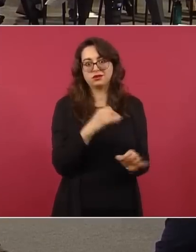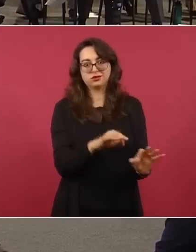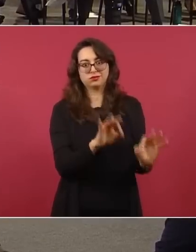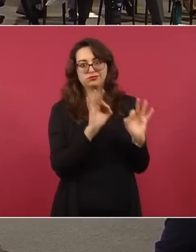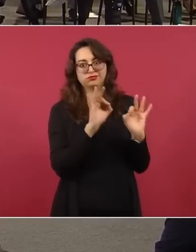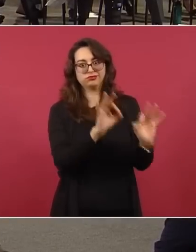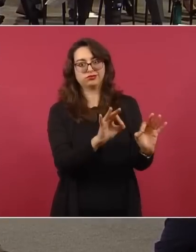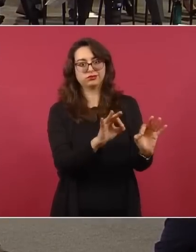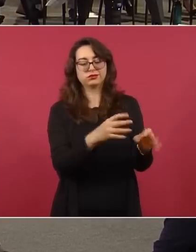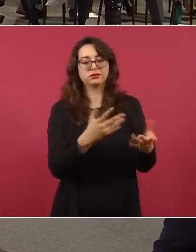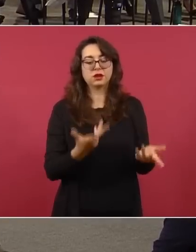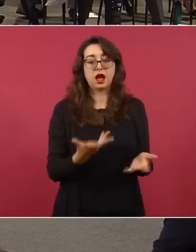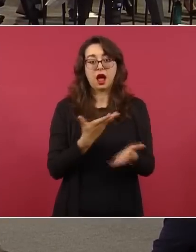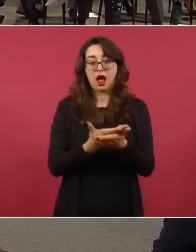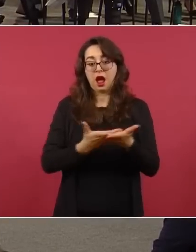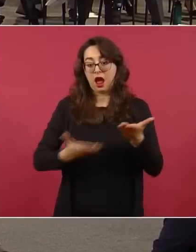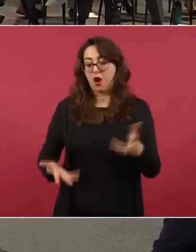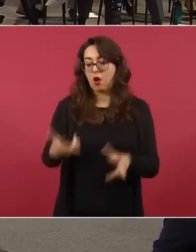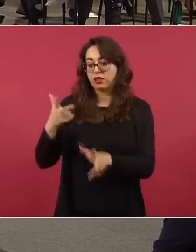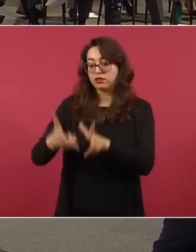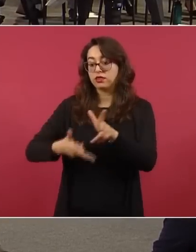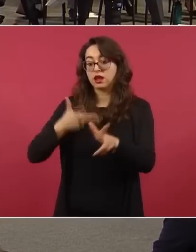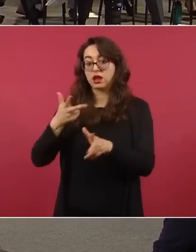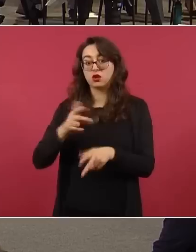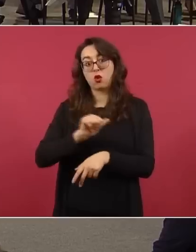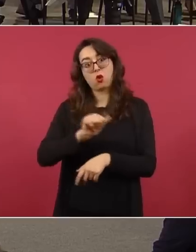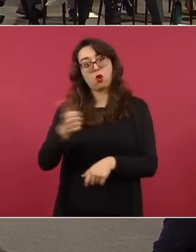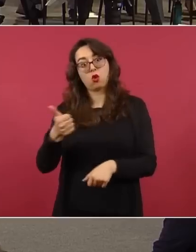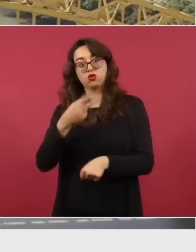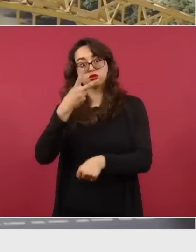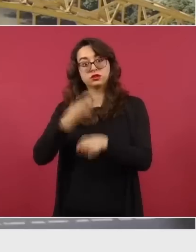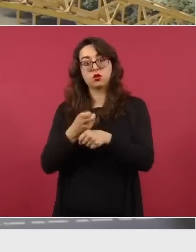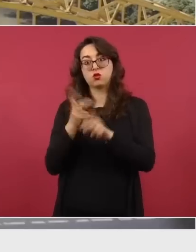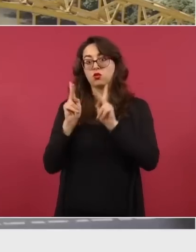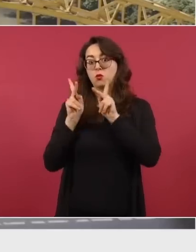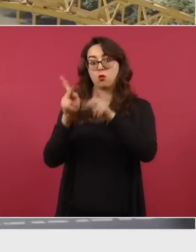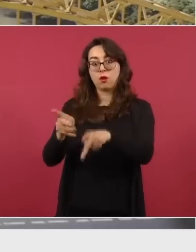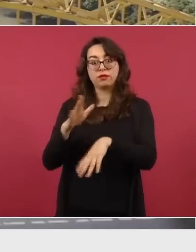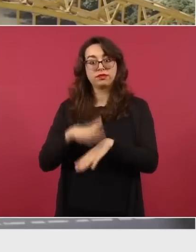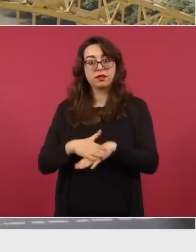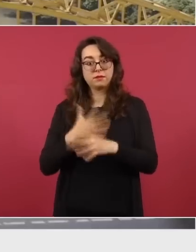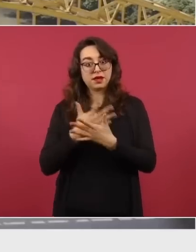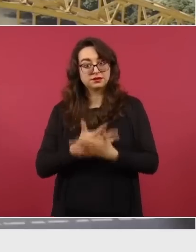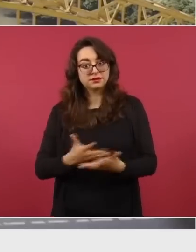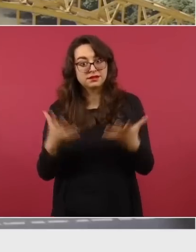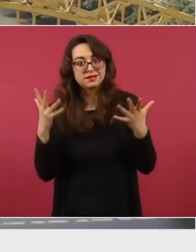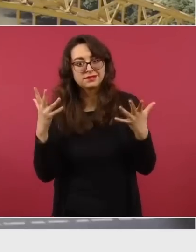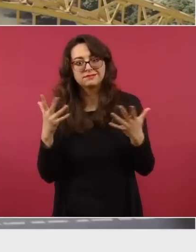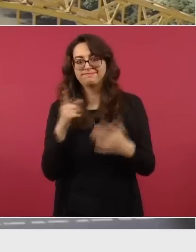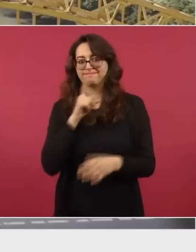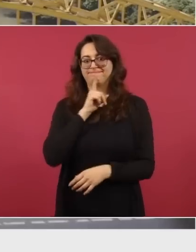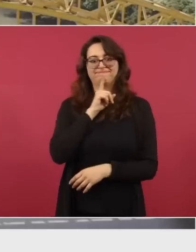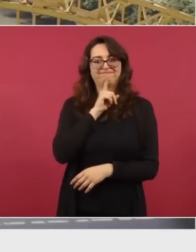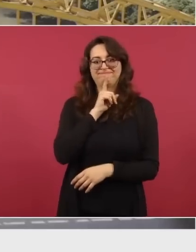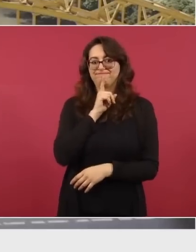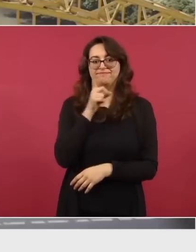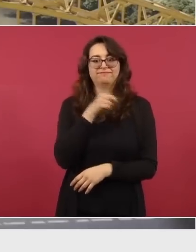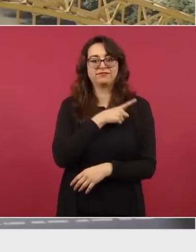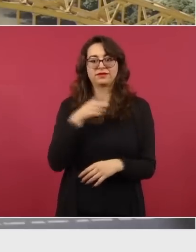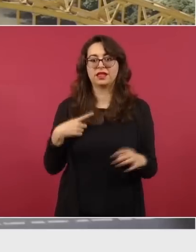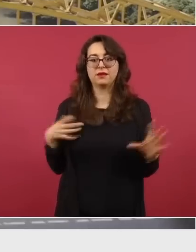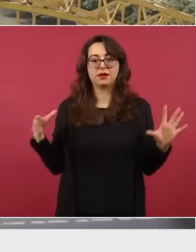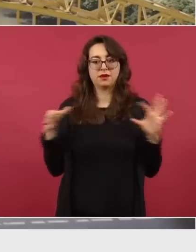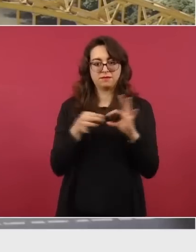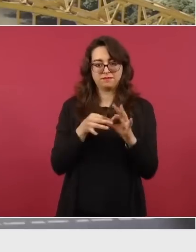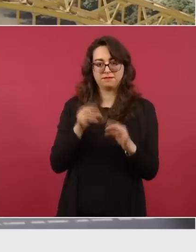pudiera competir con el puente actual Y eso generamos una ingeniería que permitió hacer A